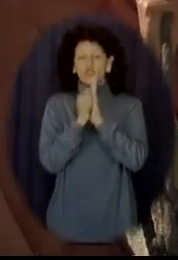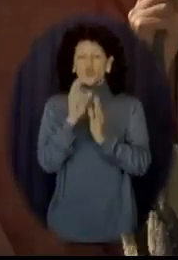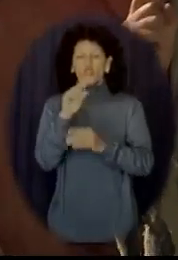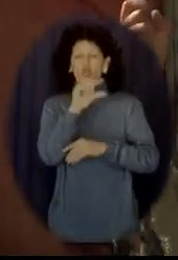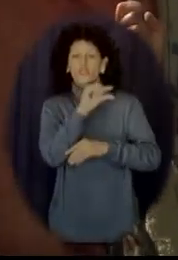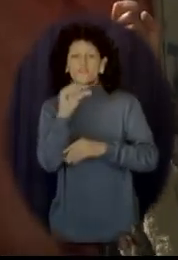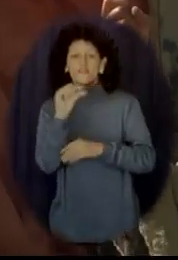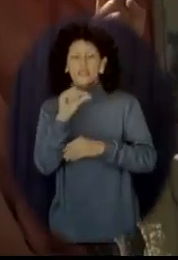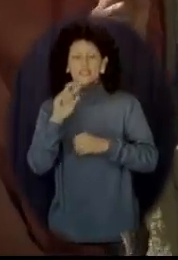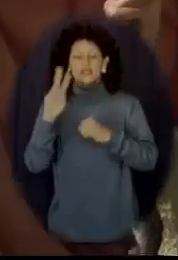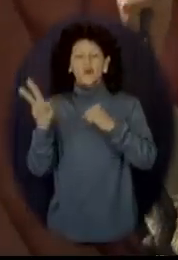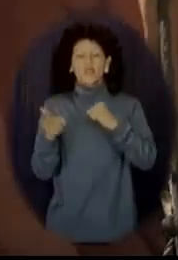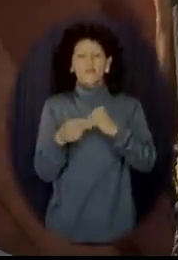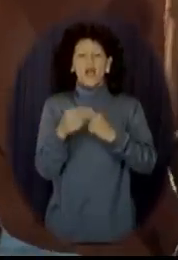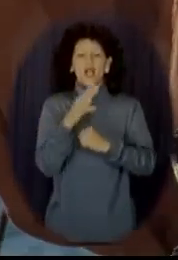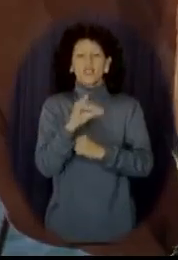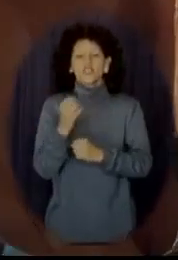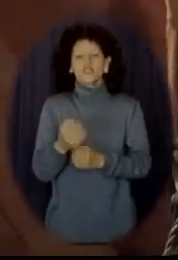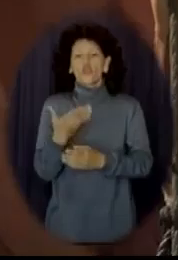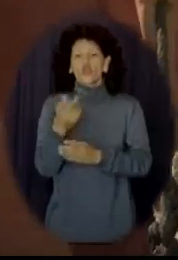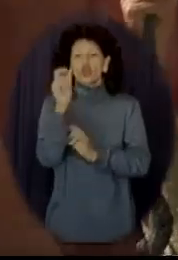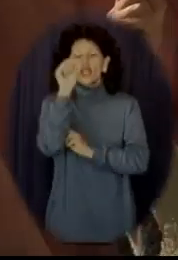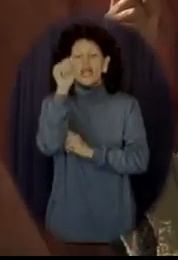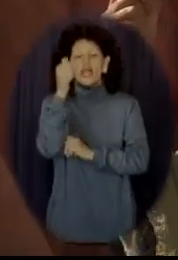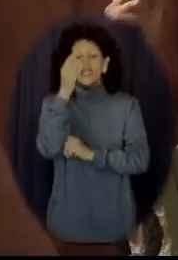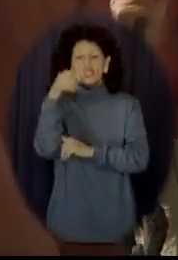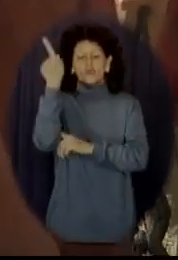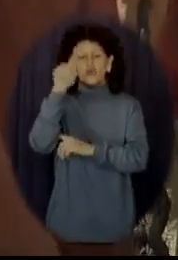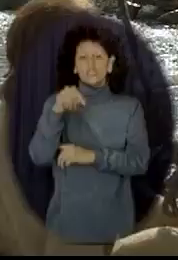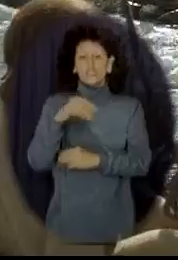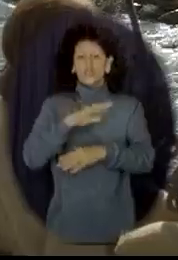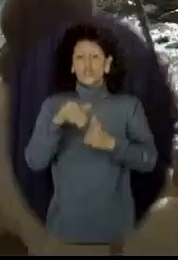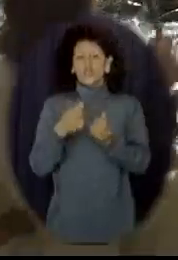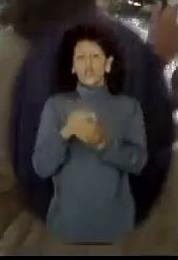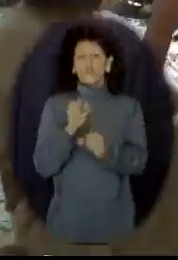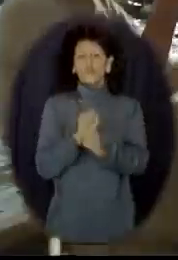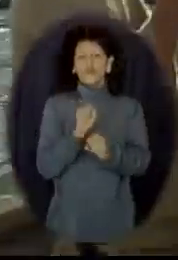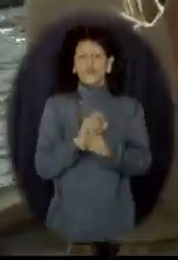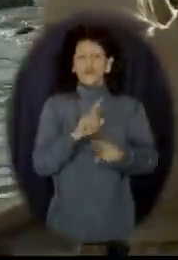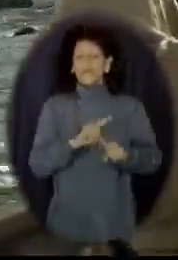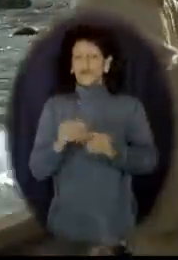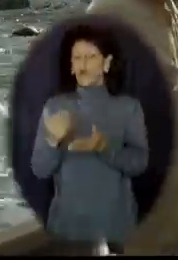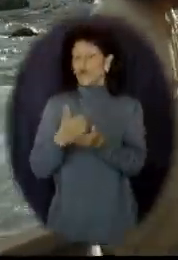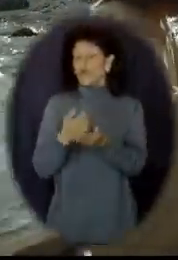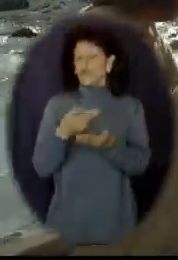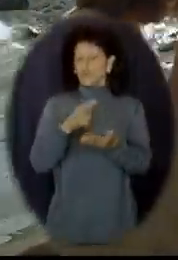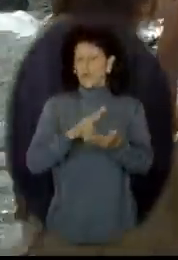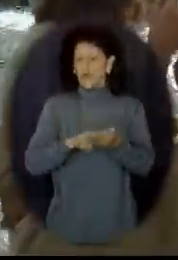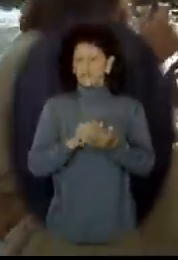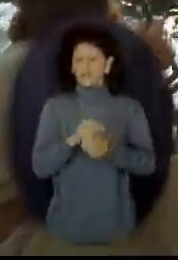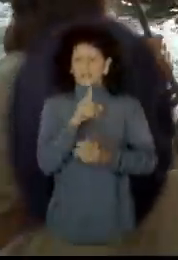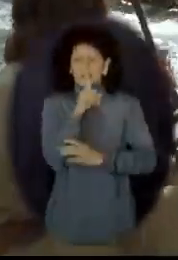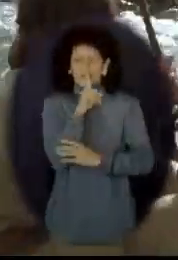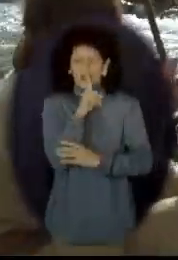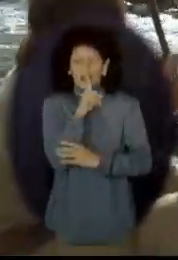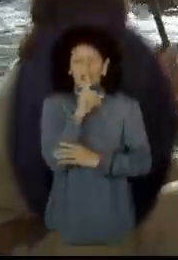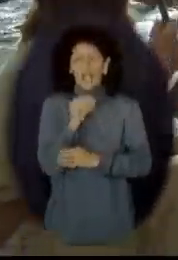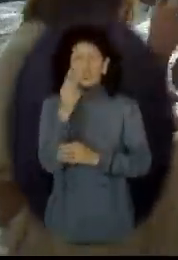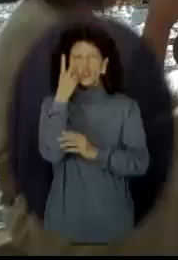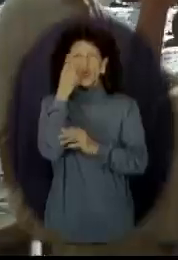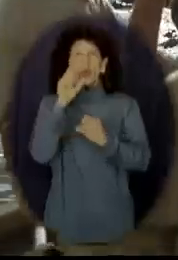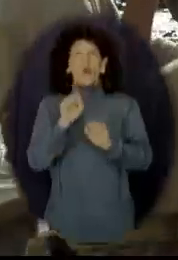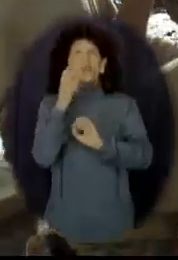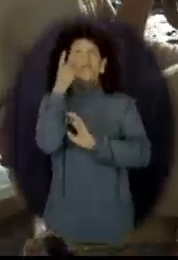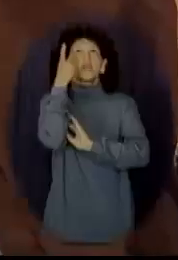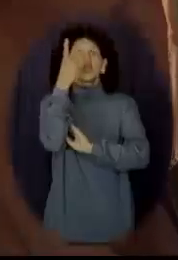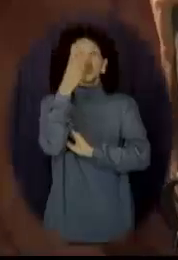Ayuno dos veces por semana y doy la décima parte de lo que gano. El cobrador de impuestos se quedó callado sin atreverse a levantar